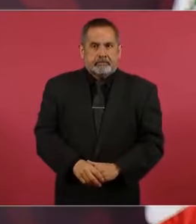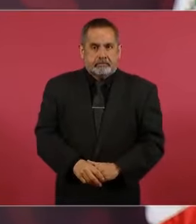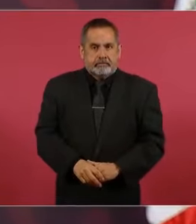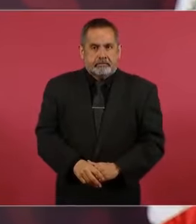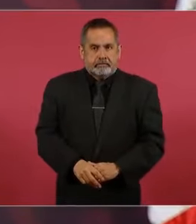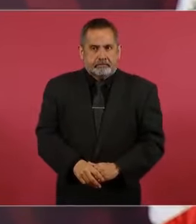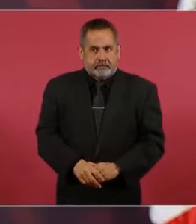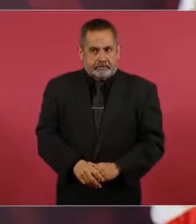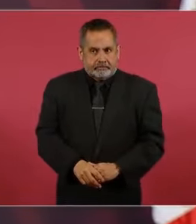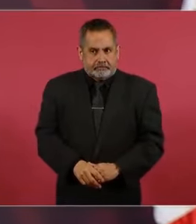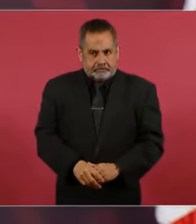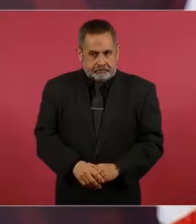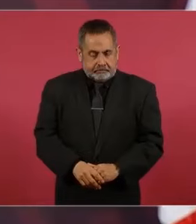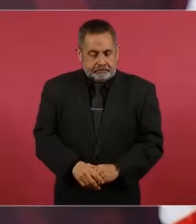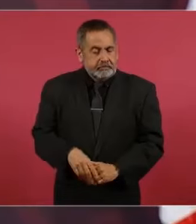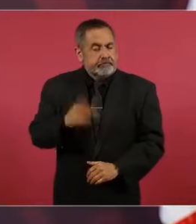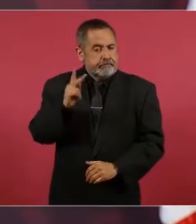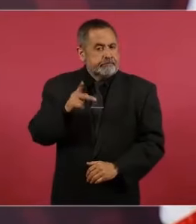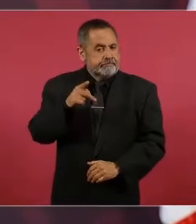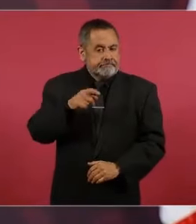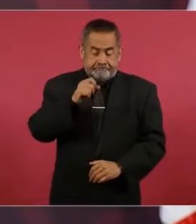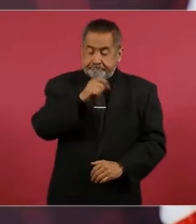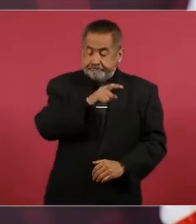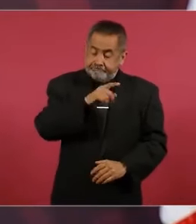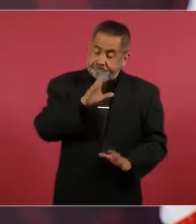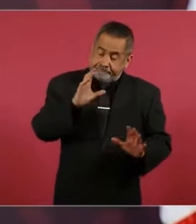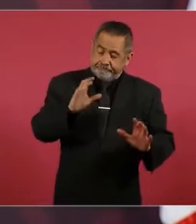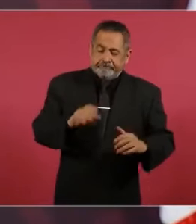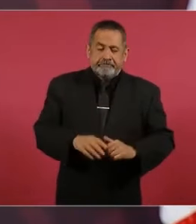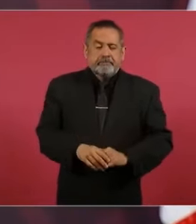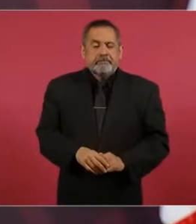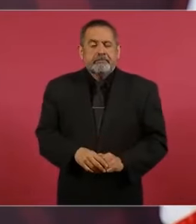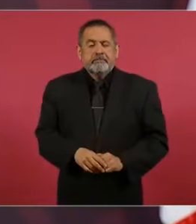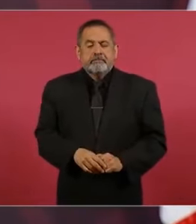y, pero sí son